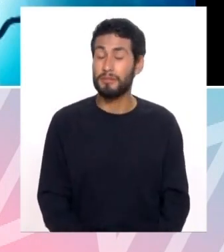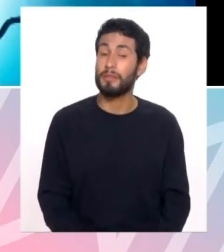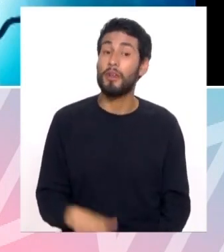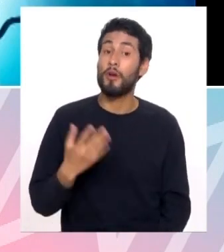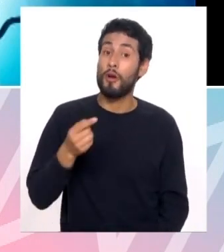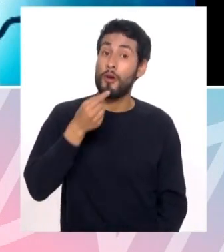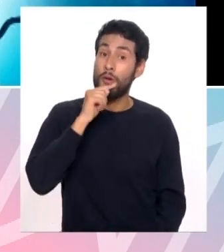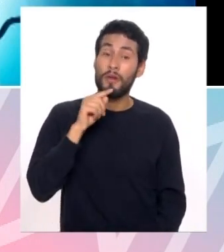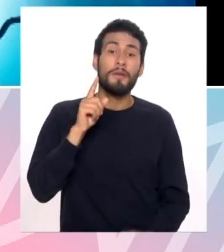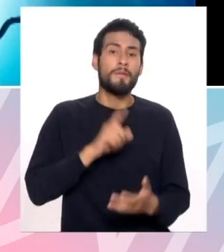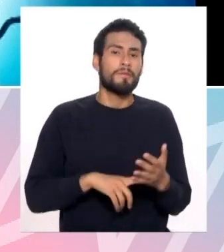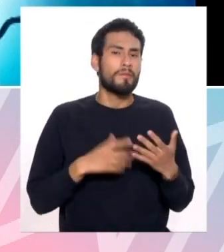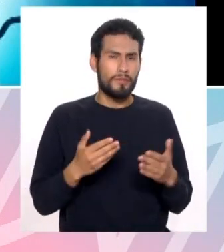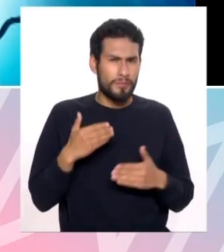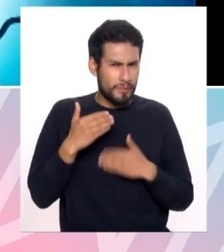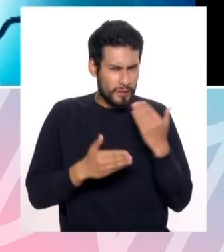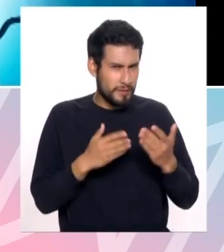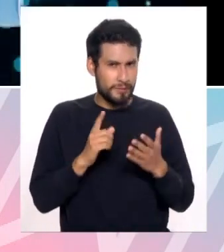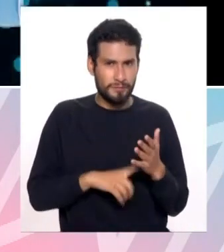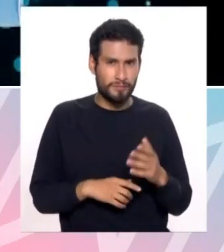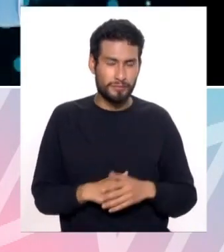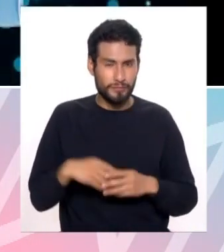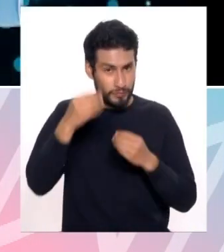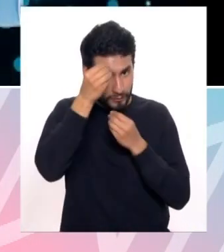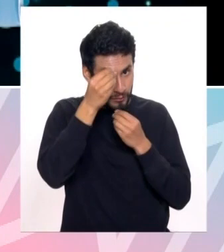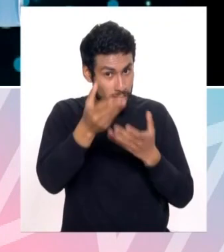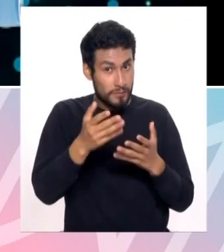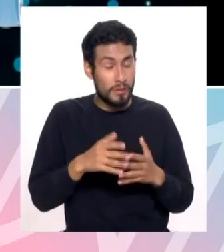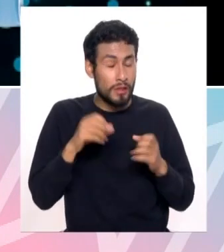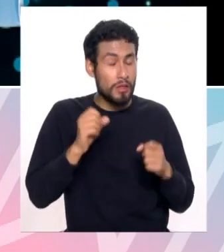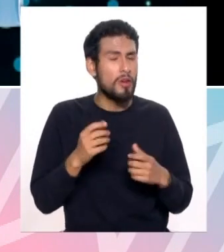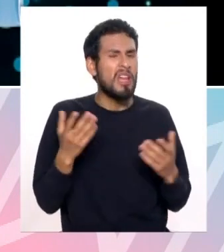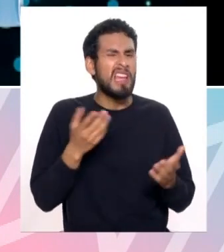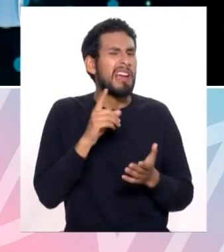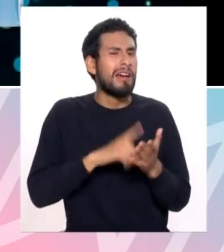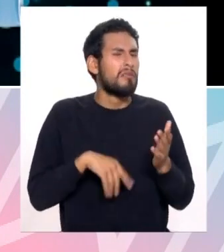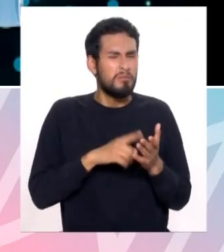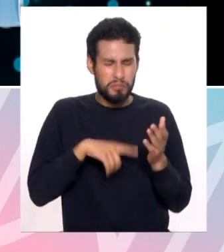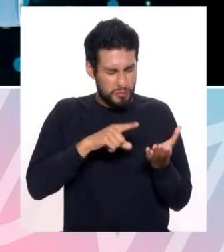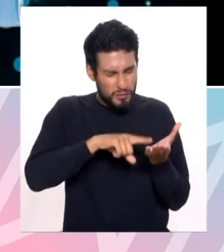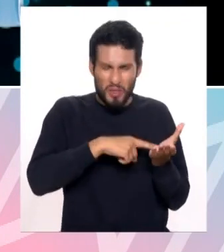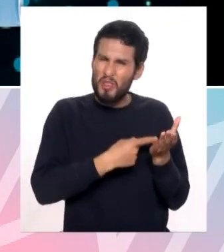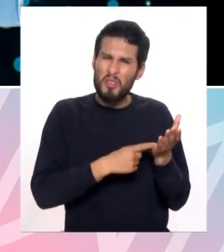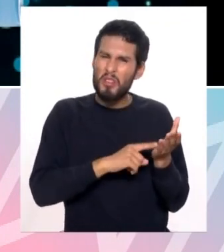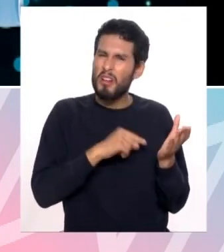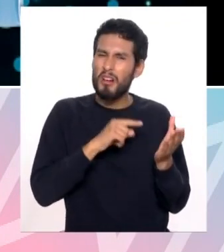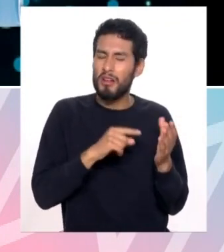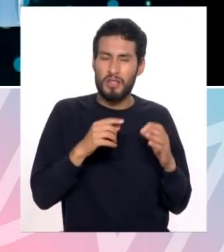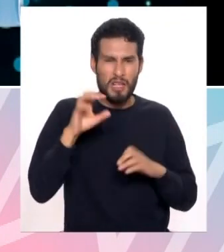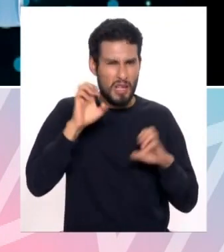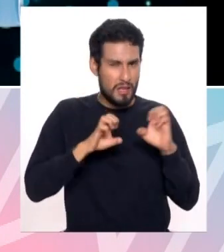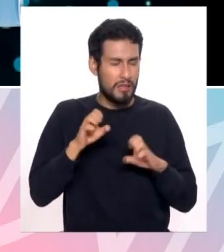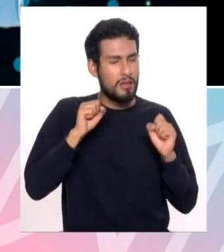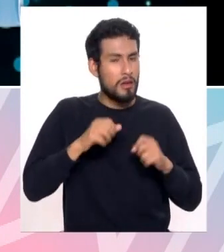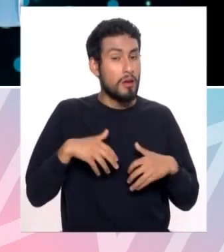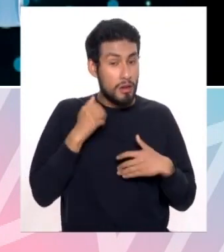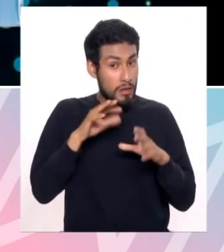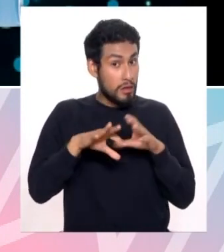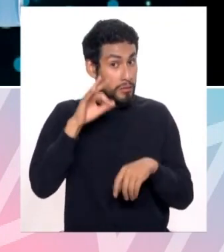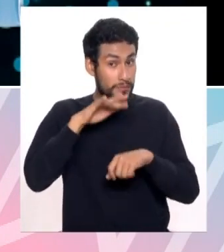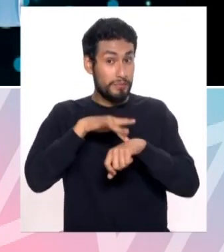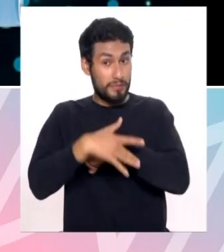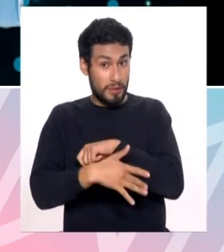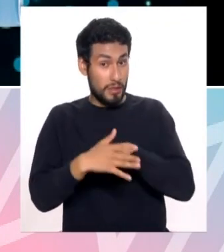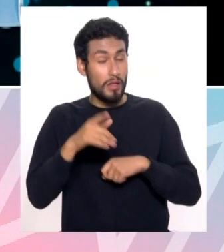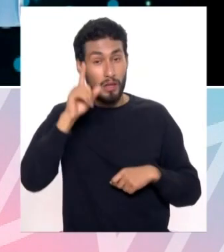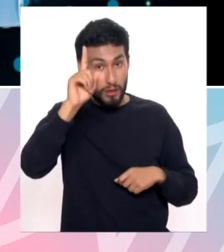la mujer pasa por una etapa en la cual se le informa para qué se realiza este examen, que en este caso es para detección